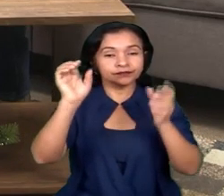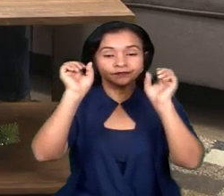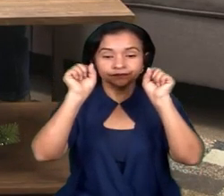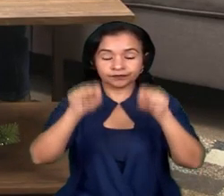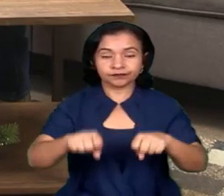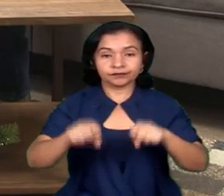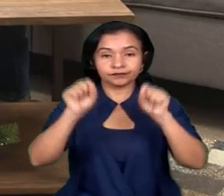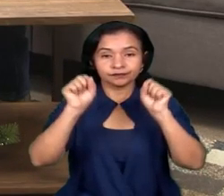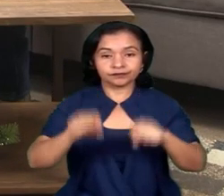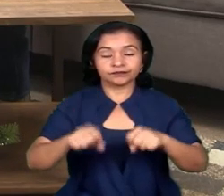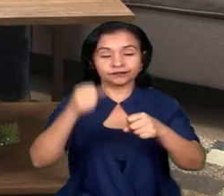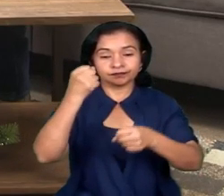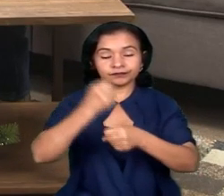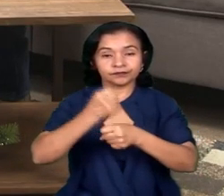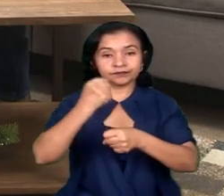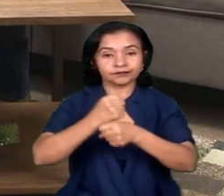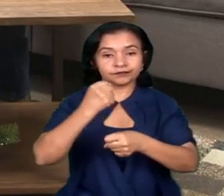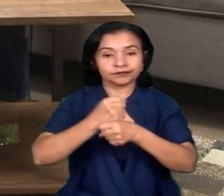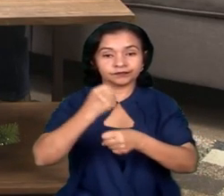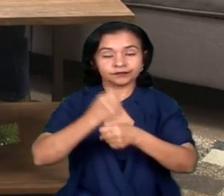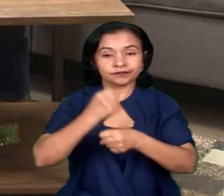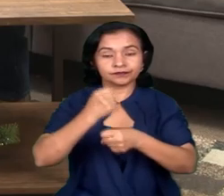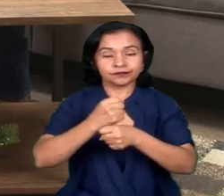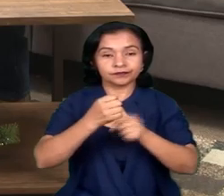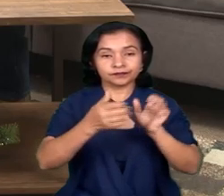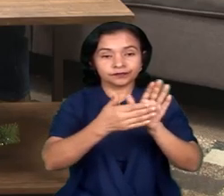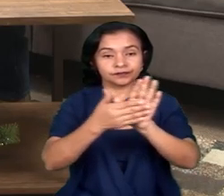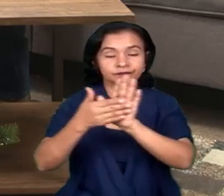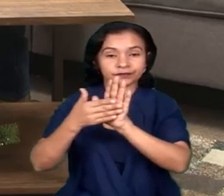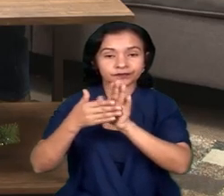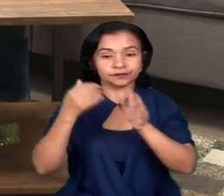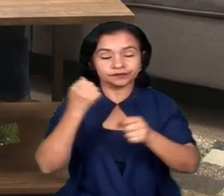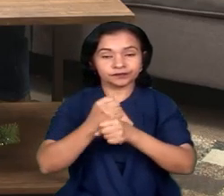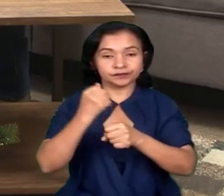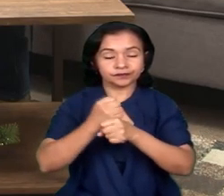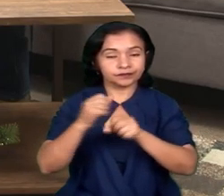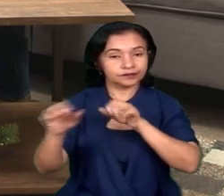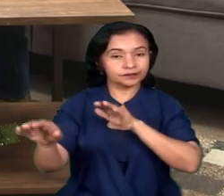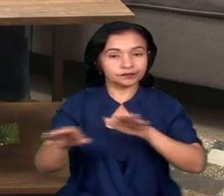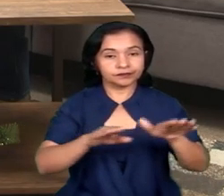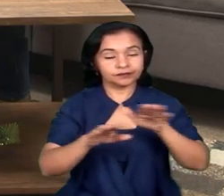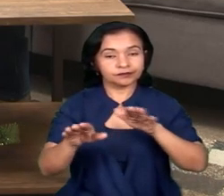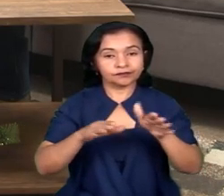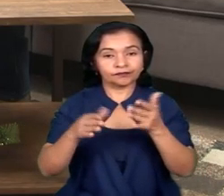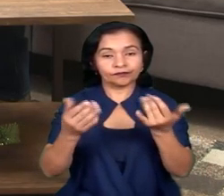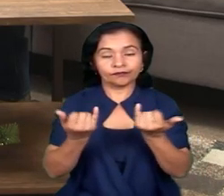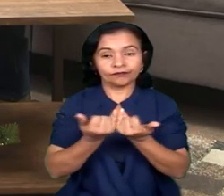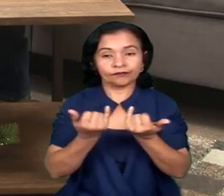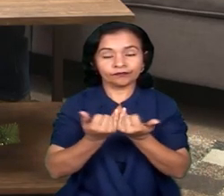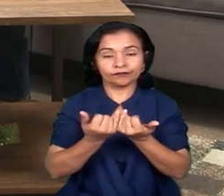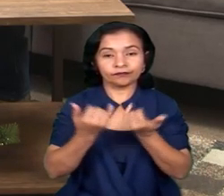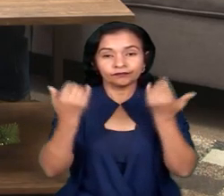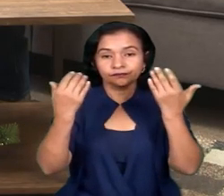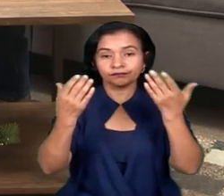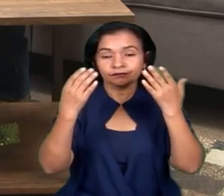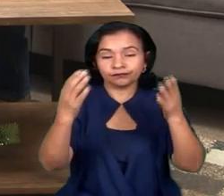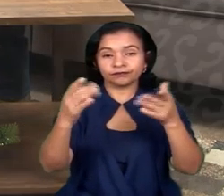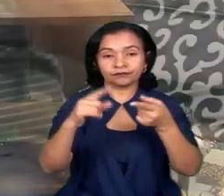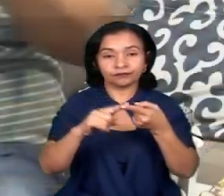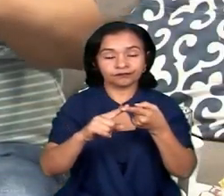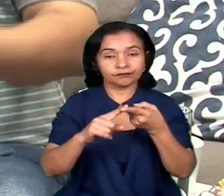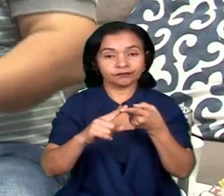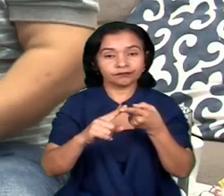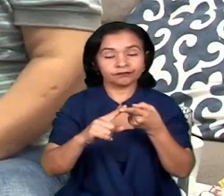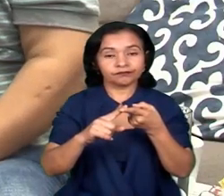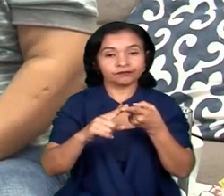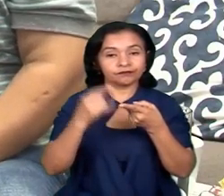podemos trabajar en este modelo de trabajo. Nosotros no podemos darle pie a esas cosas,